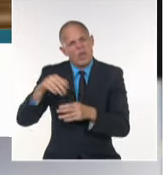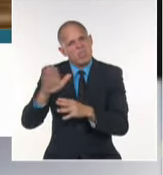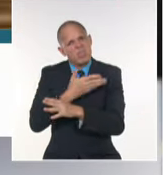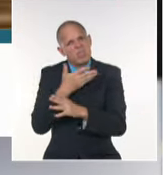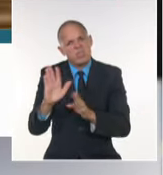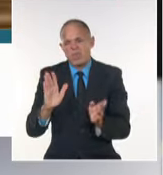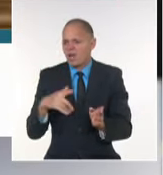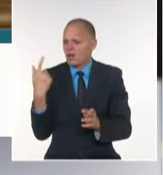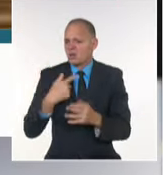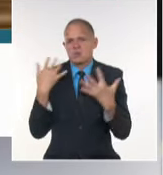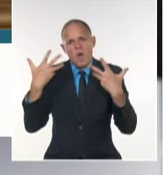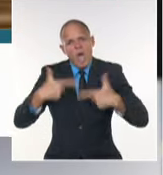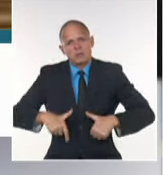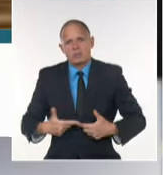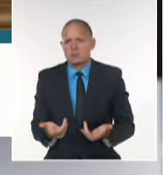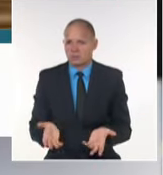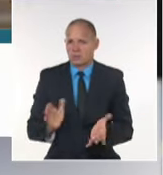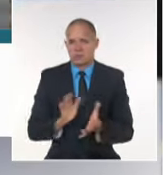proyecto independiente, soberano?